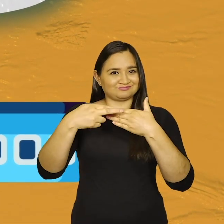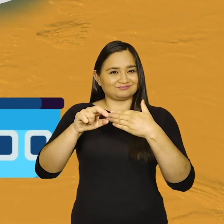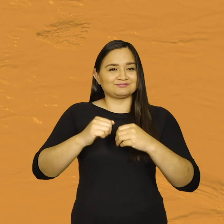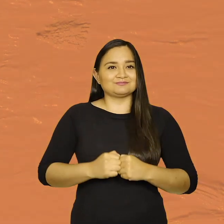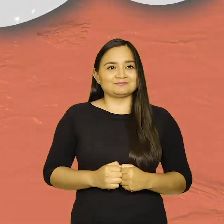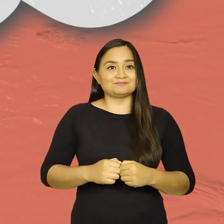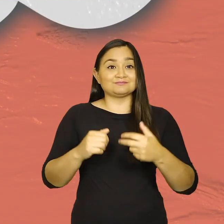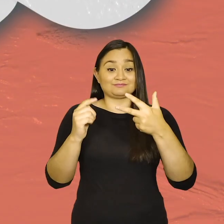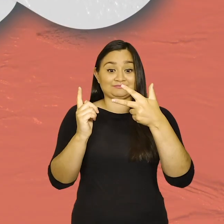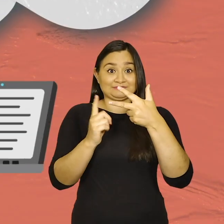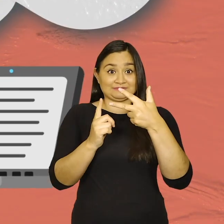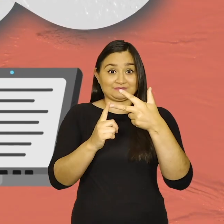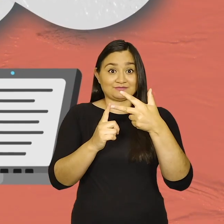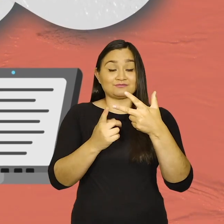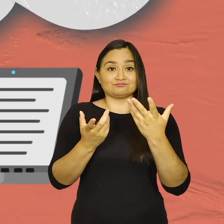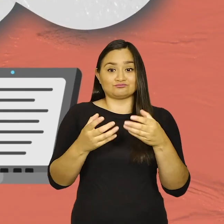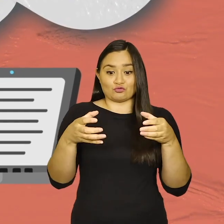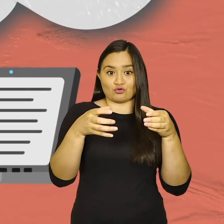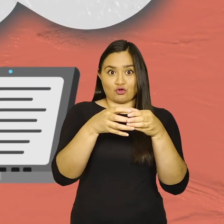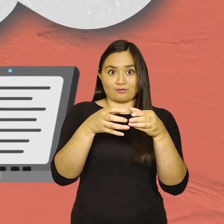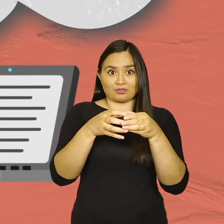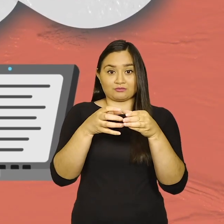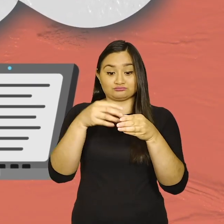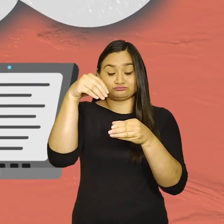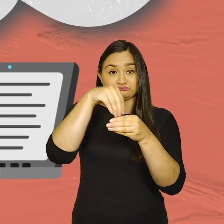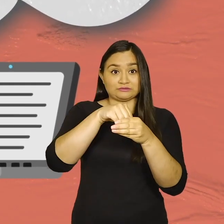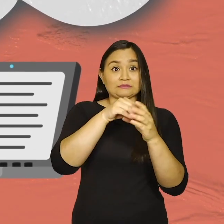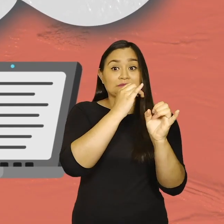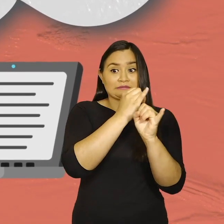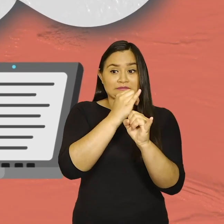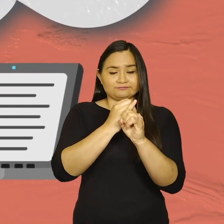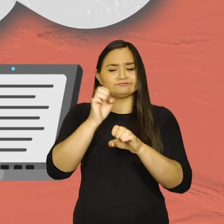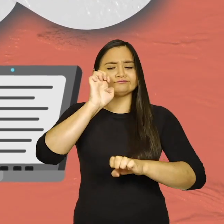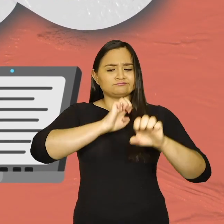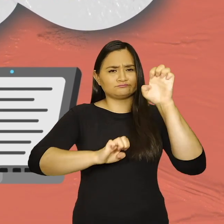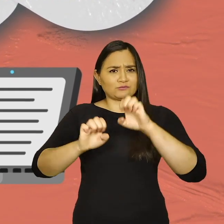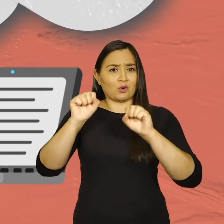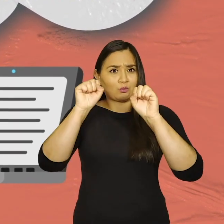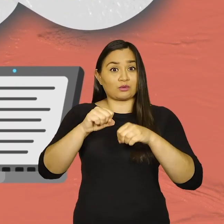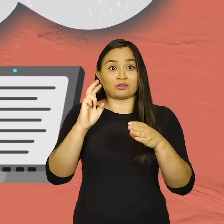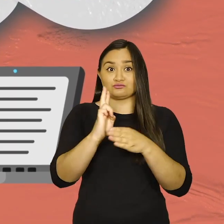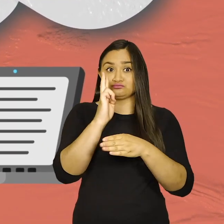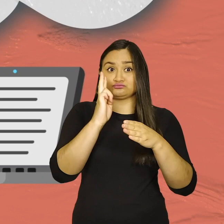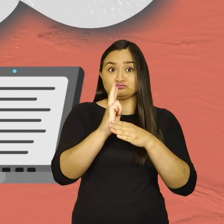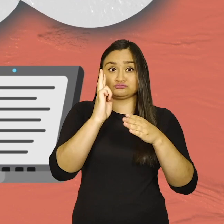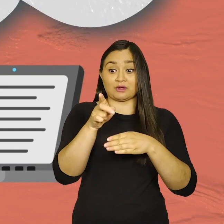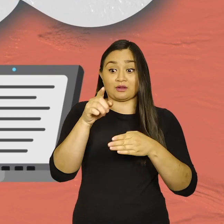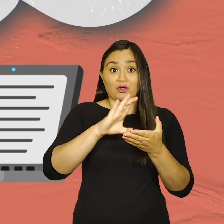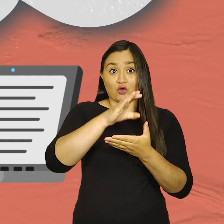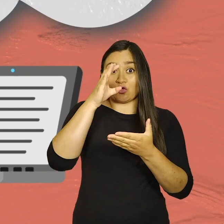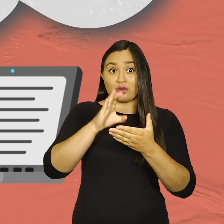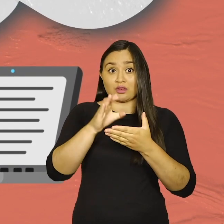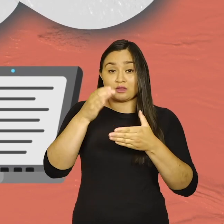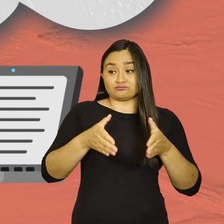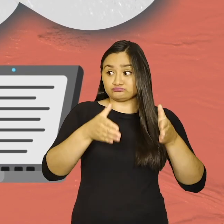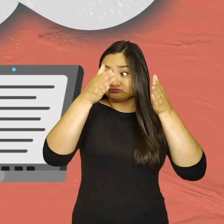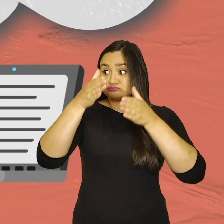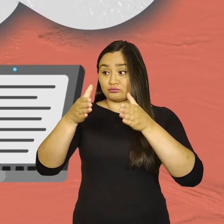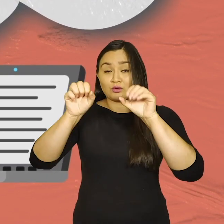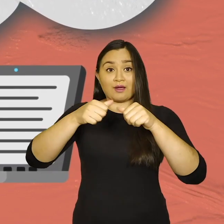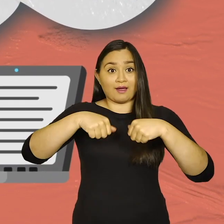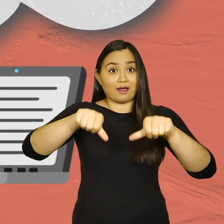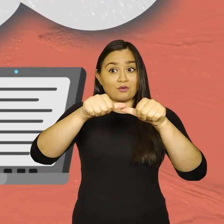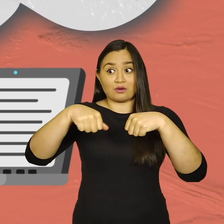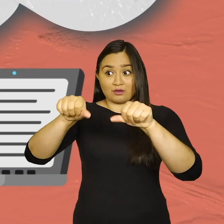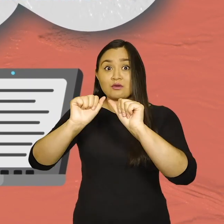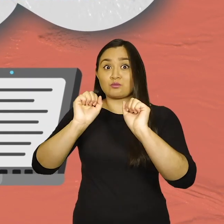registro. 3. Una comisión interinstitucional evalúa si es posible usar las instalaciones educativas